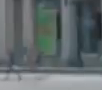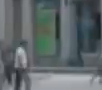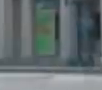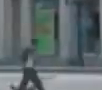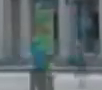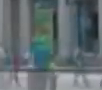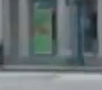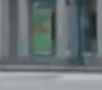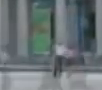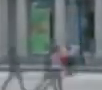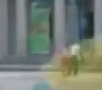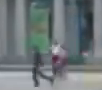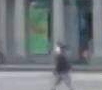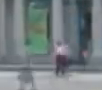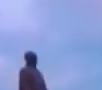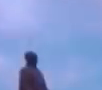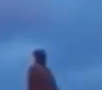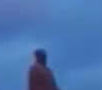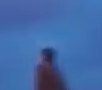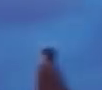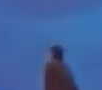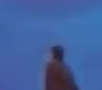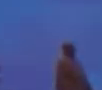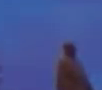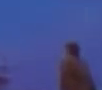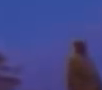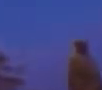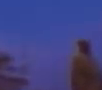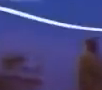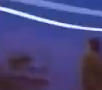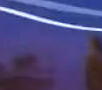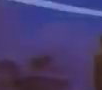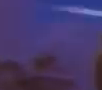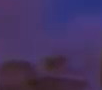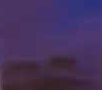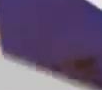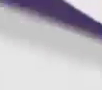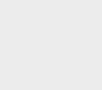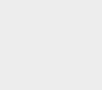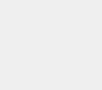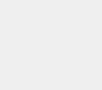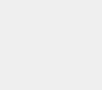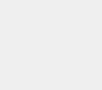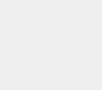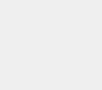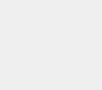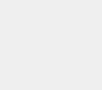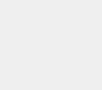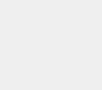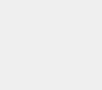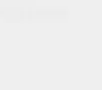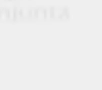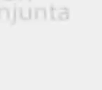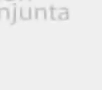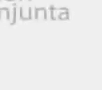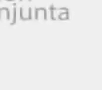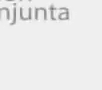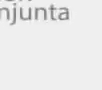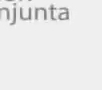Emitimos desde el Palacio de Miraflores. El presidente constitucional de la República Bolivariana de Venezuela, Nicolás Maduro Moros, en breves